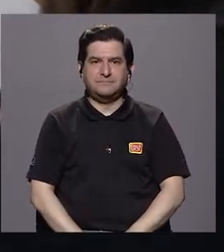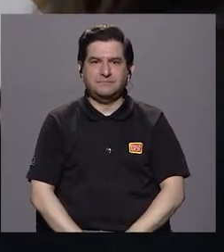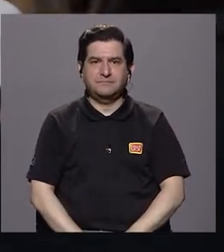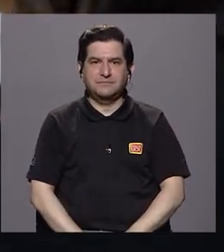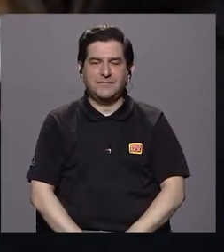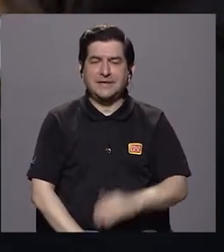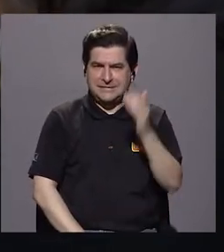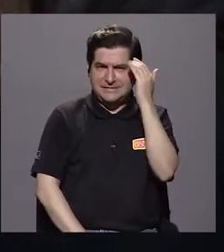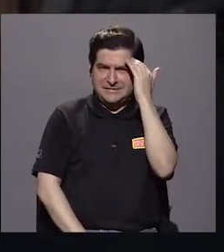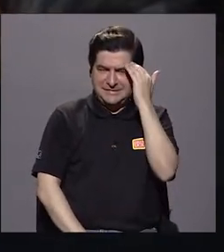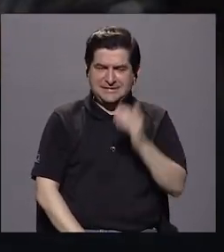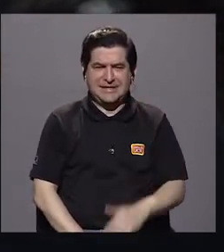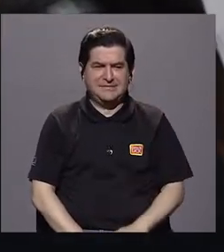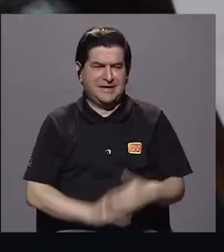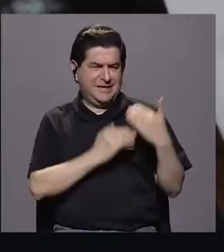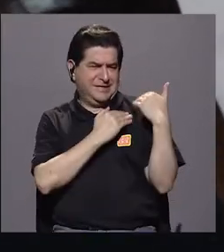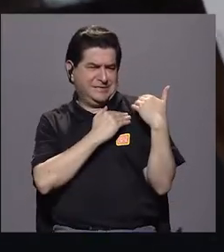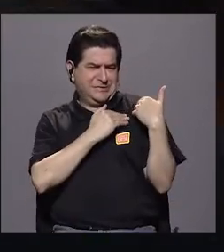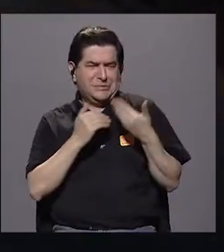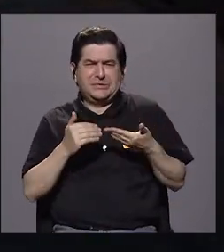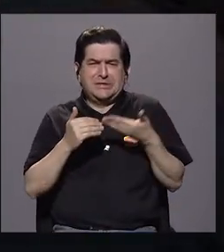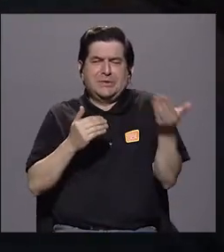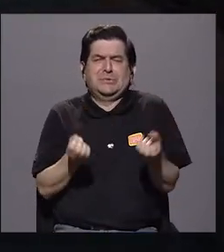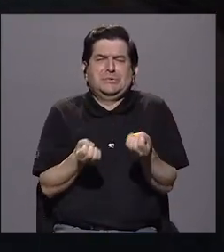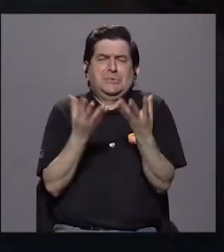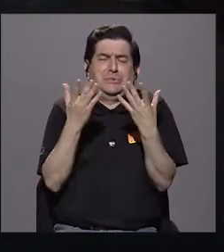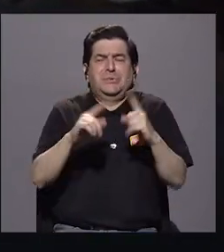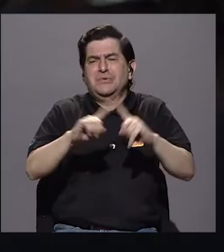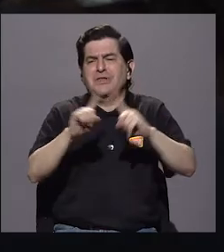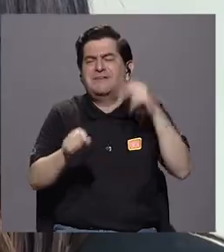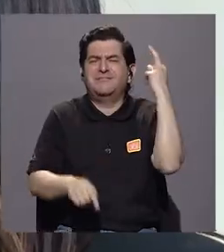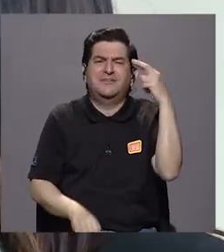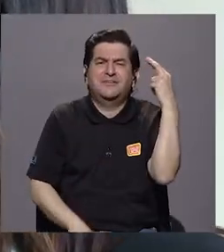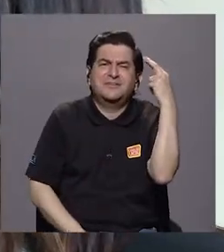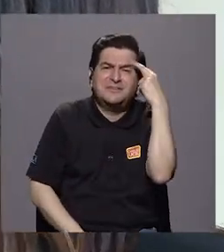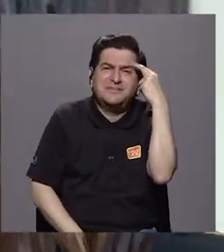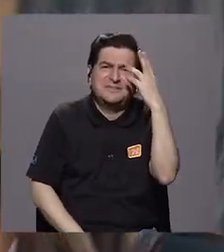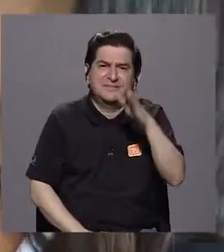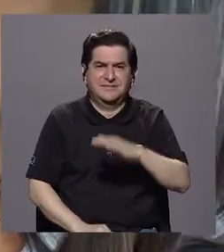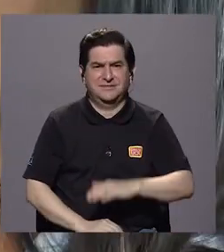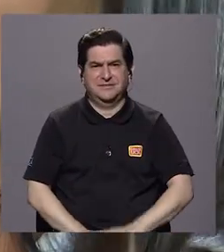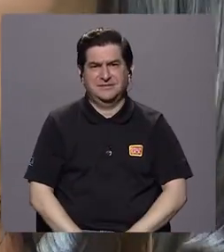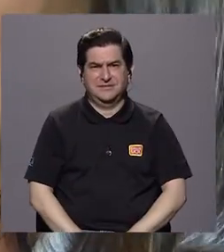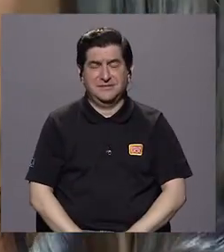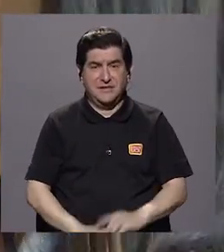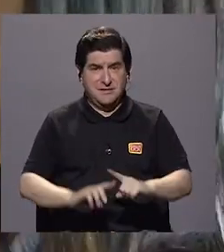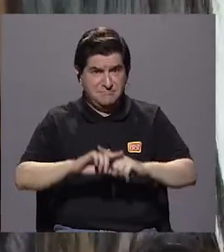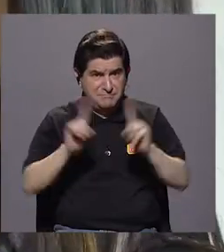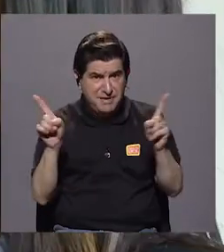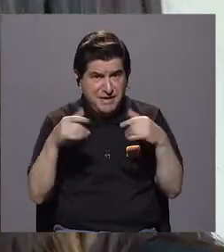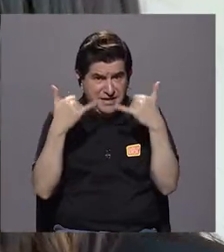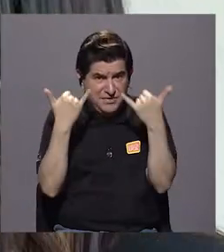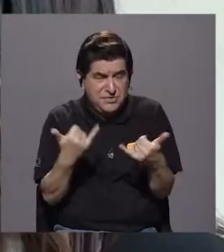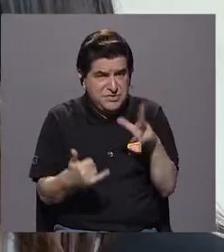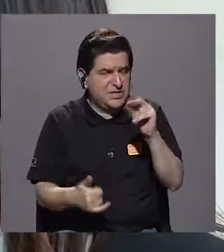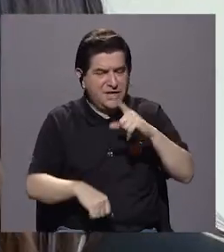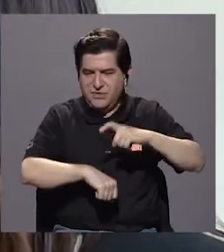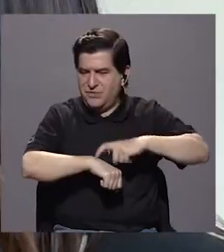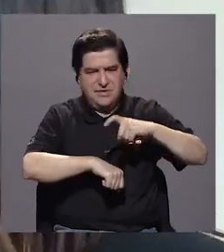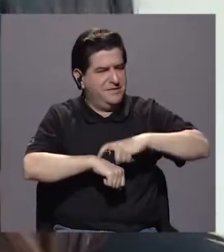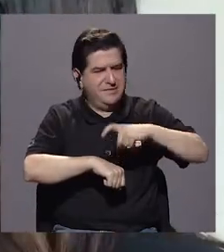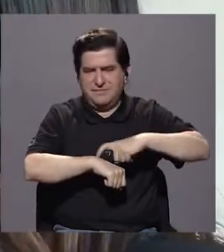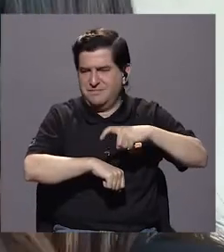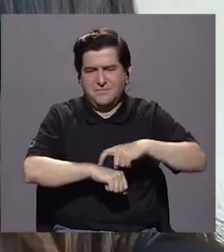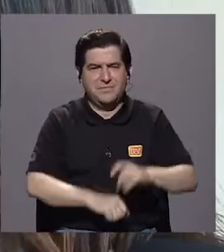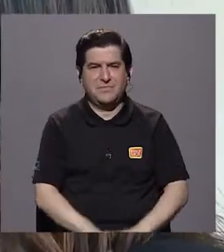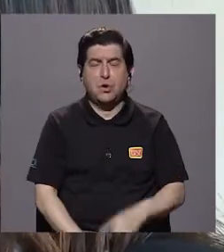Sabemos que aguantamos muchas cosas por diferentes razones, pero ya no es tiempo de eso, porque